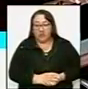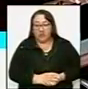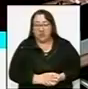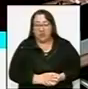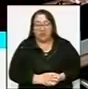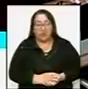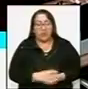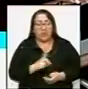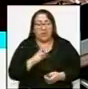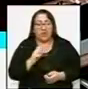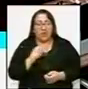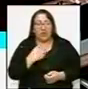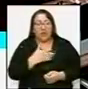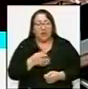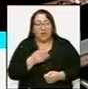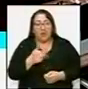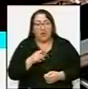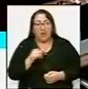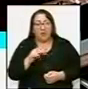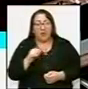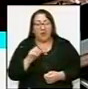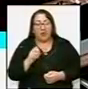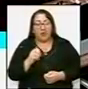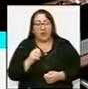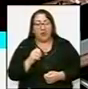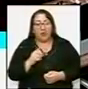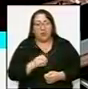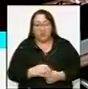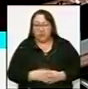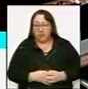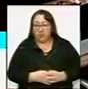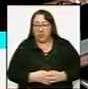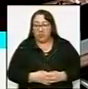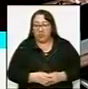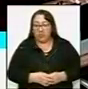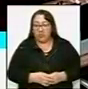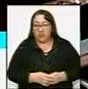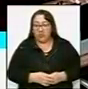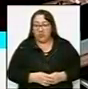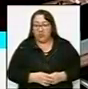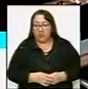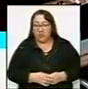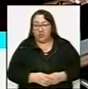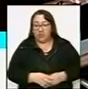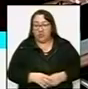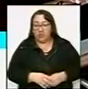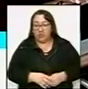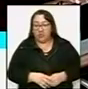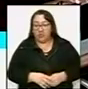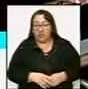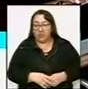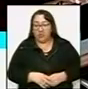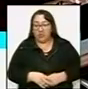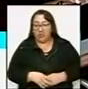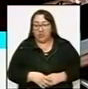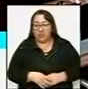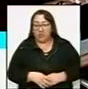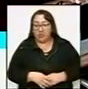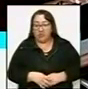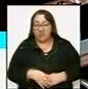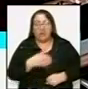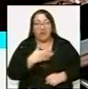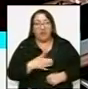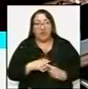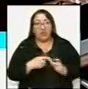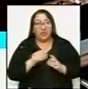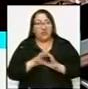a favor. Congresista Aramayo, a favor, presidente. Congresista Aramayo, a favor. Congresista Takayama, a favor. A favor.